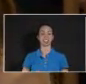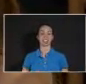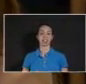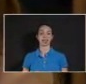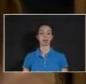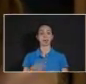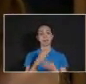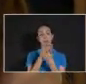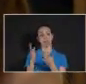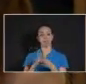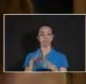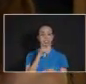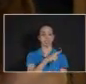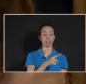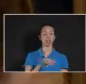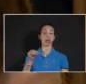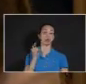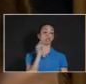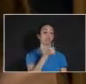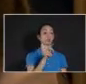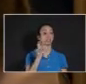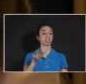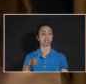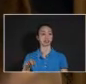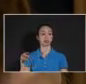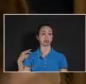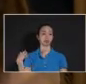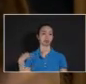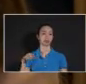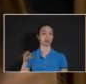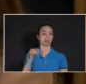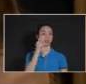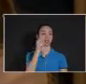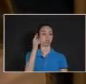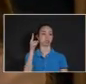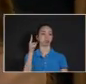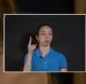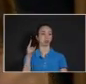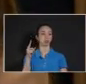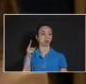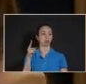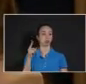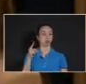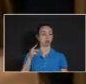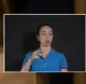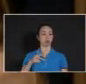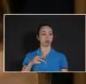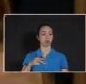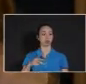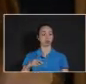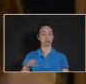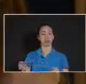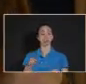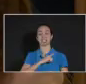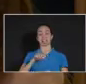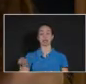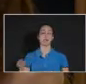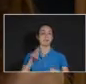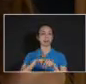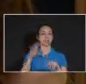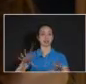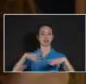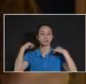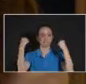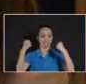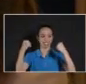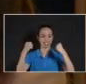lo que tú necesitas para que sea esta unión lo más fuerte. Le pido que sea nuestro cimiento, nuestro